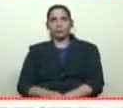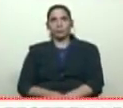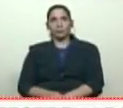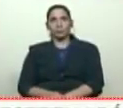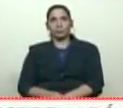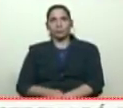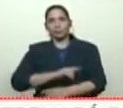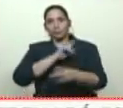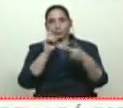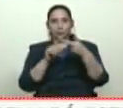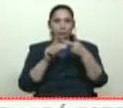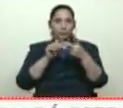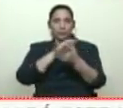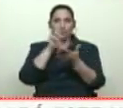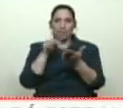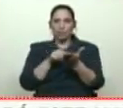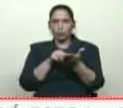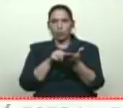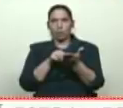plano nacional,